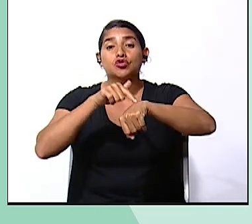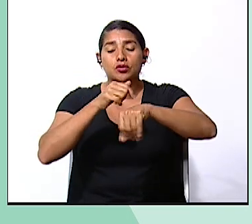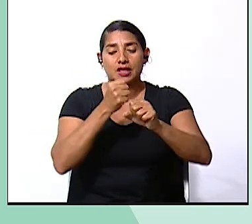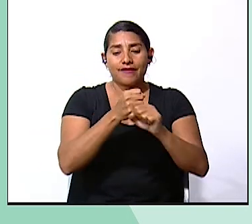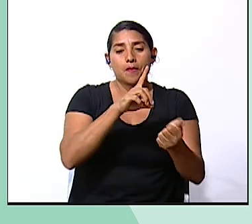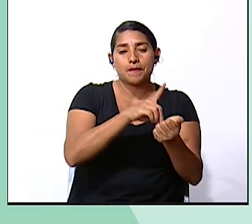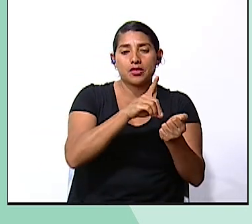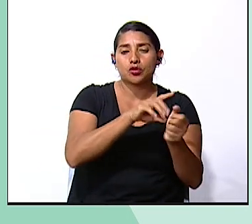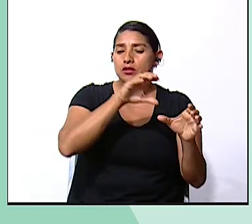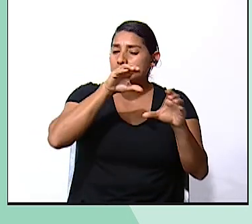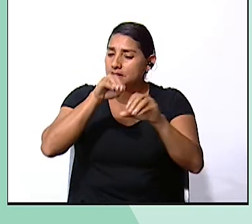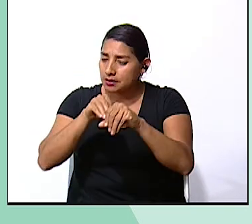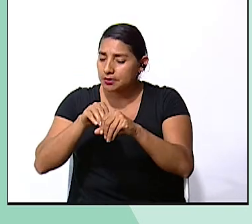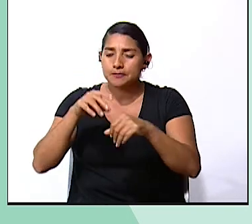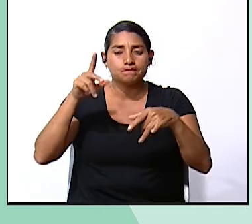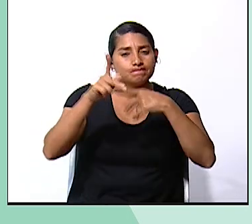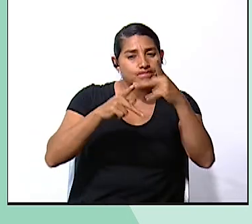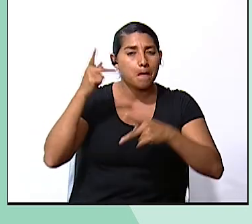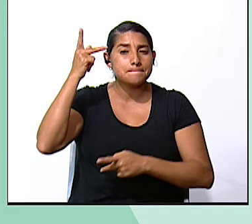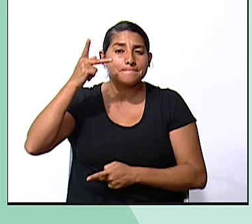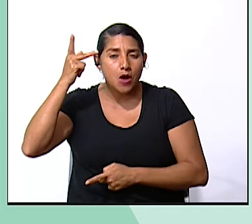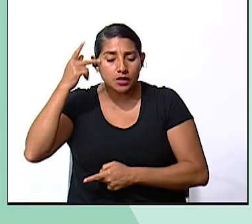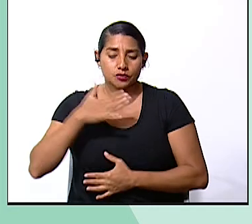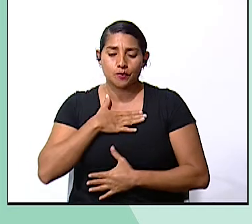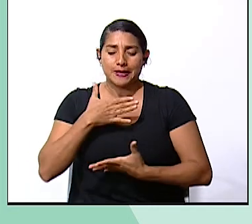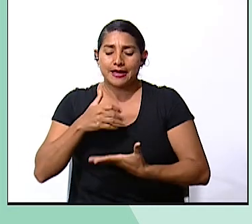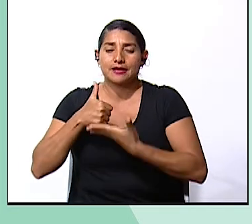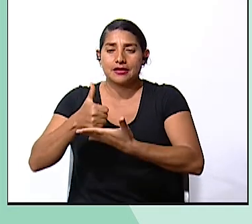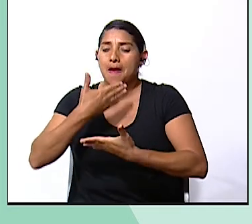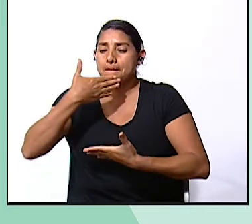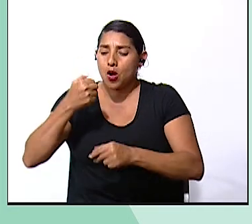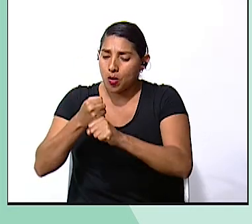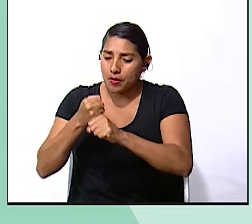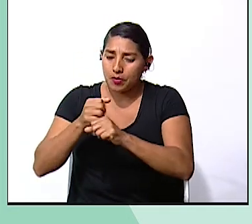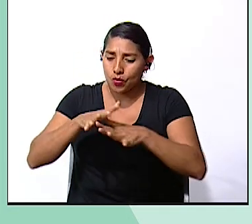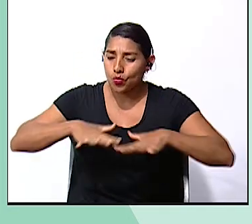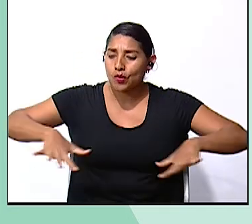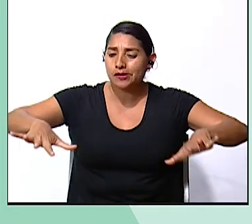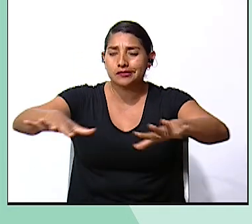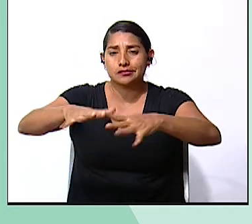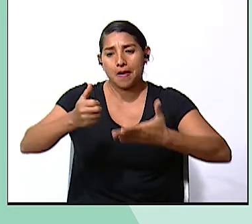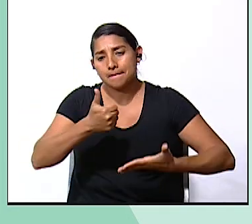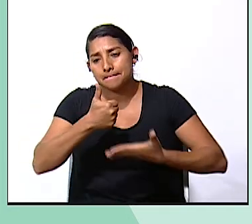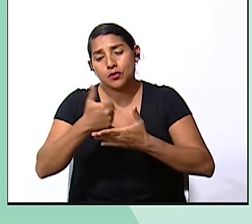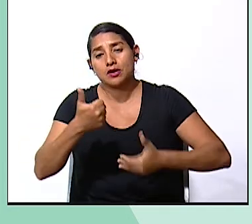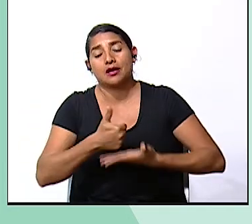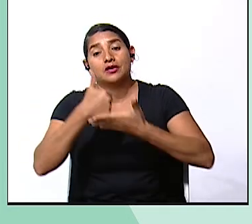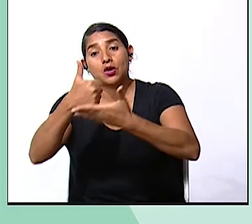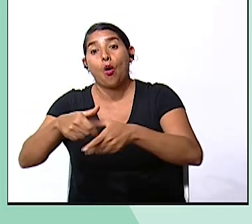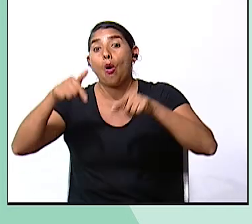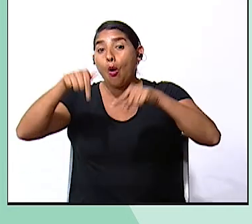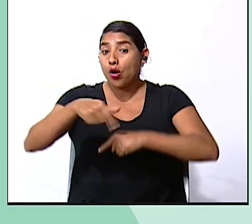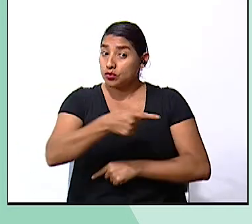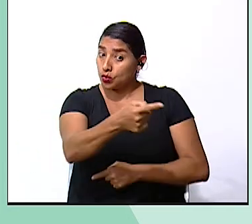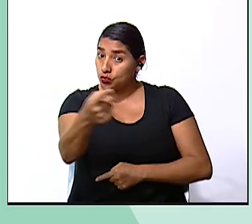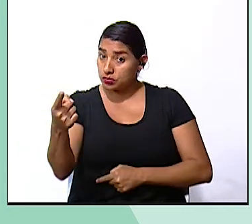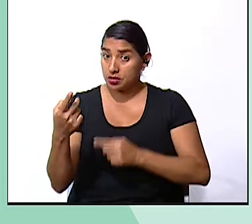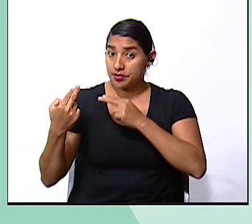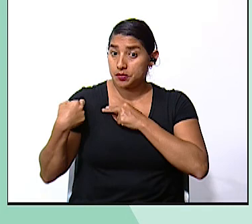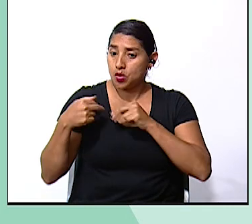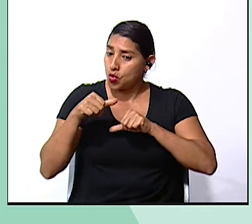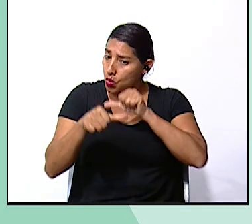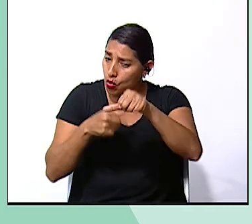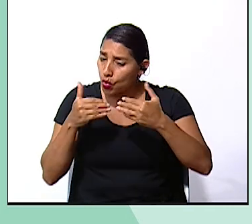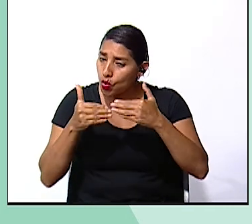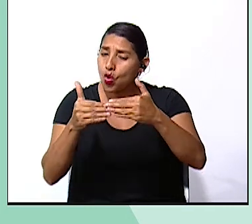me involucré en temas políticos porque quería lo mejor para nuestro territorio. Hoy les toca a ustedes